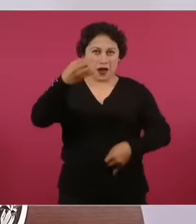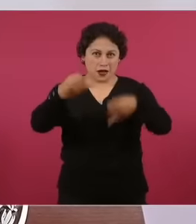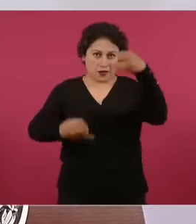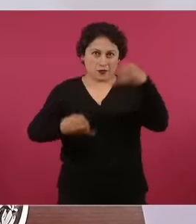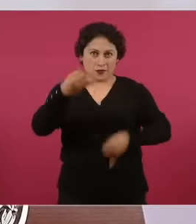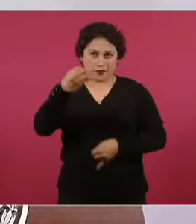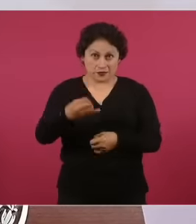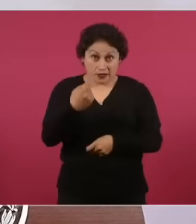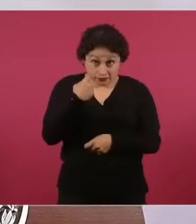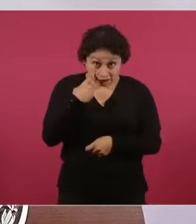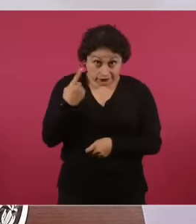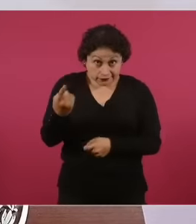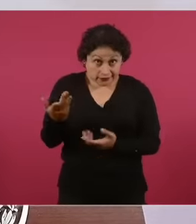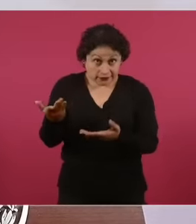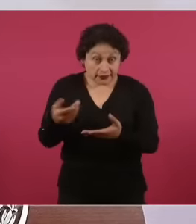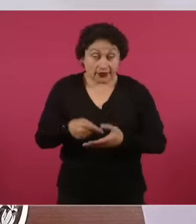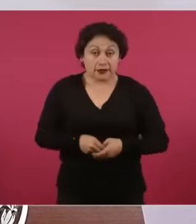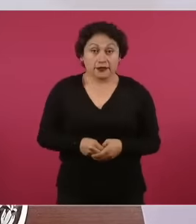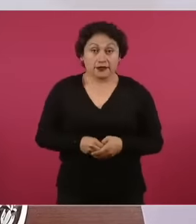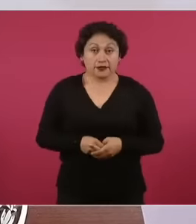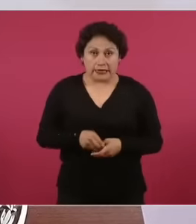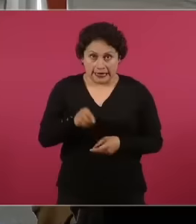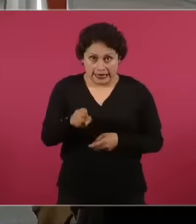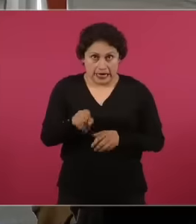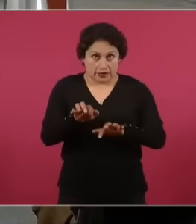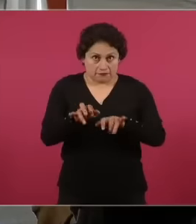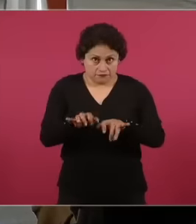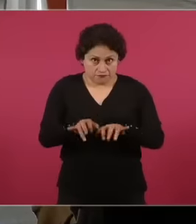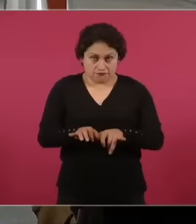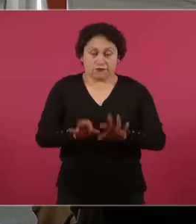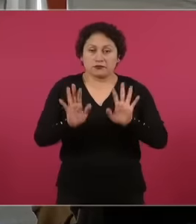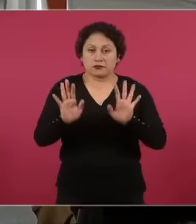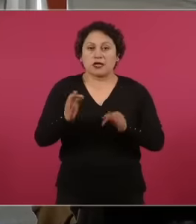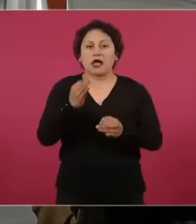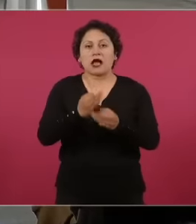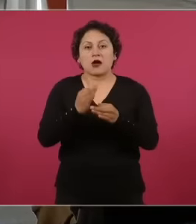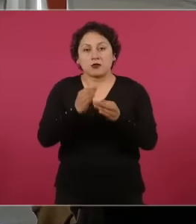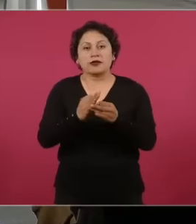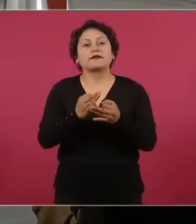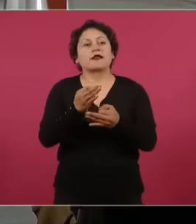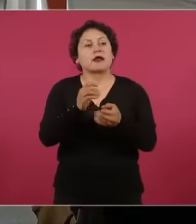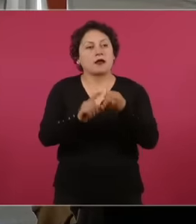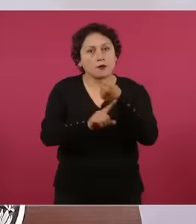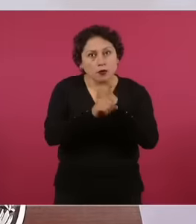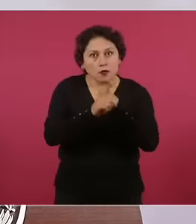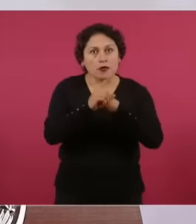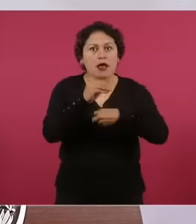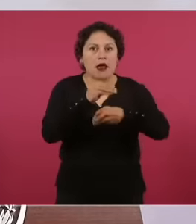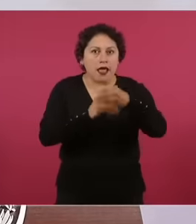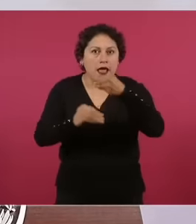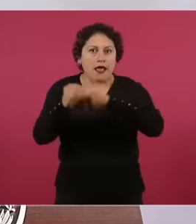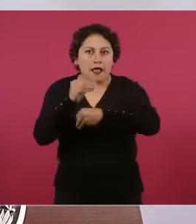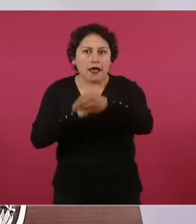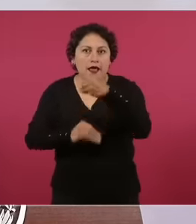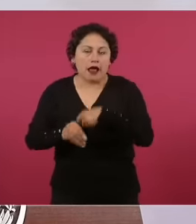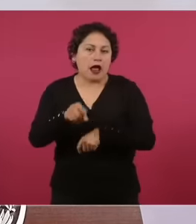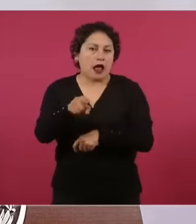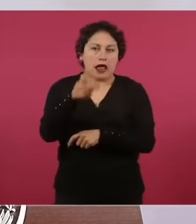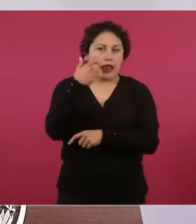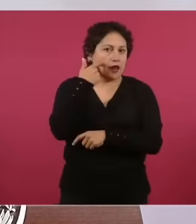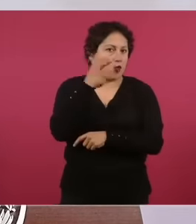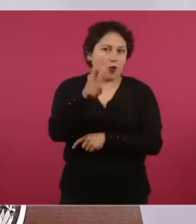puso. A pesar de la polémica y a pesar de que él está en contra de la